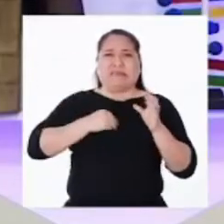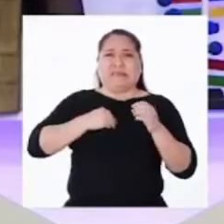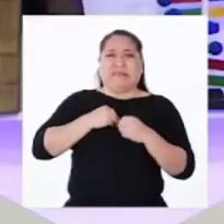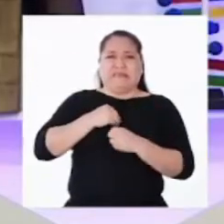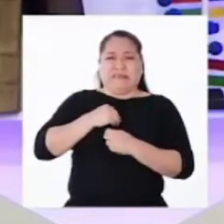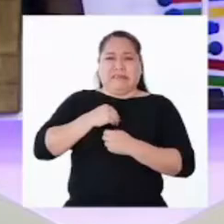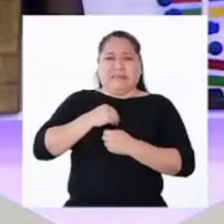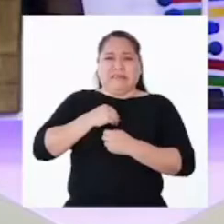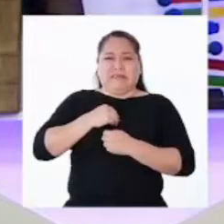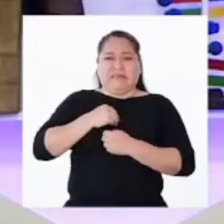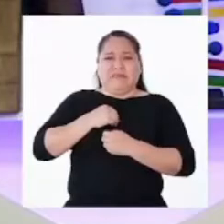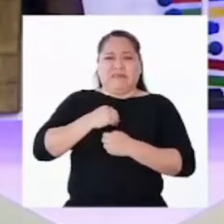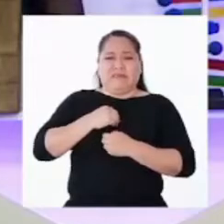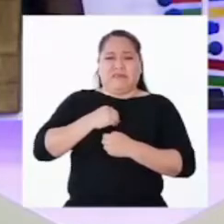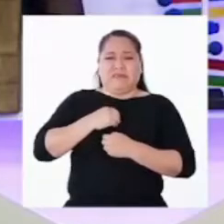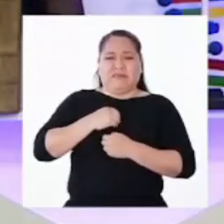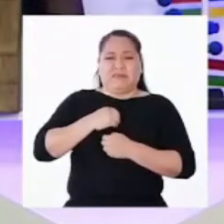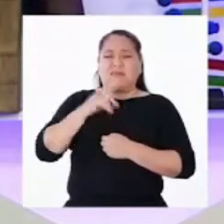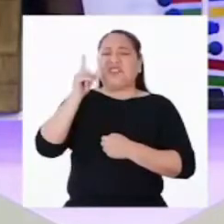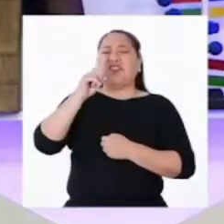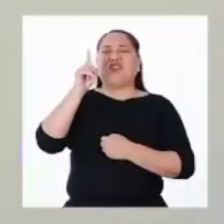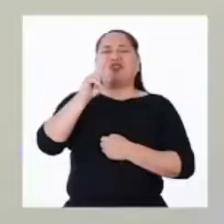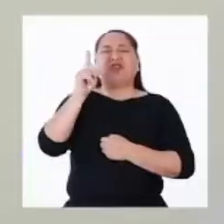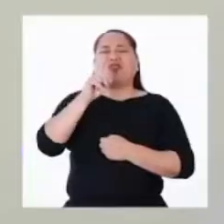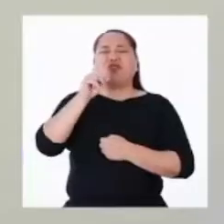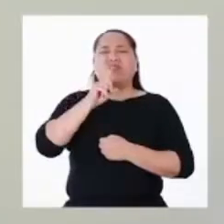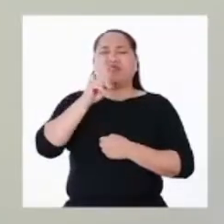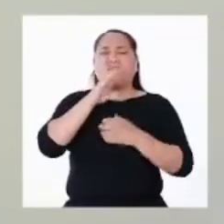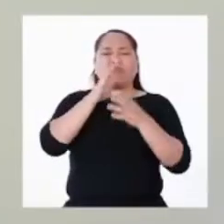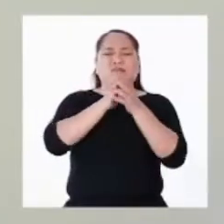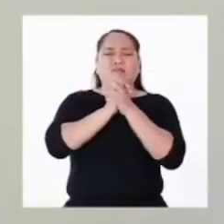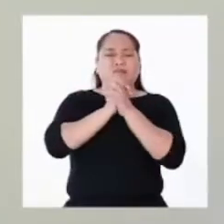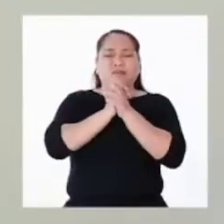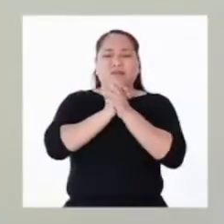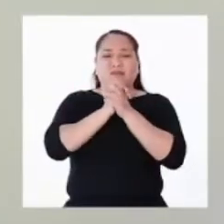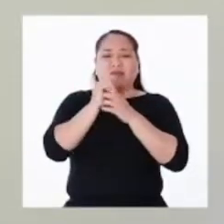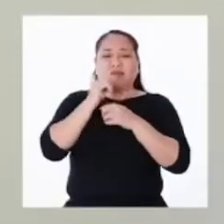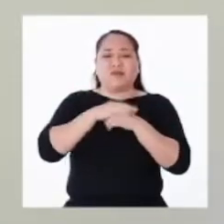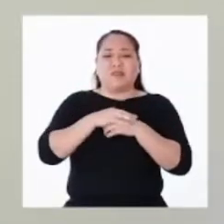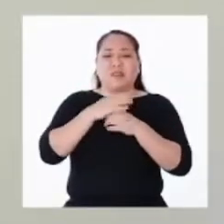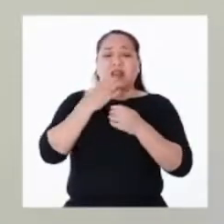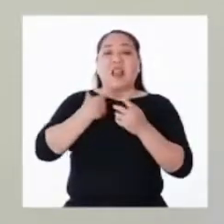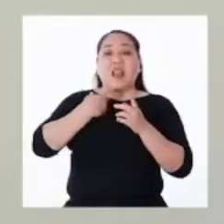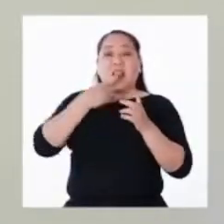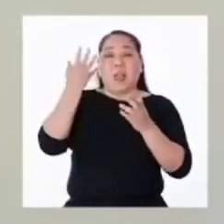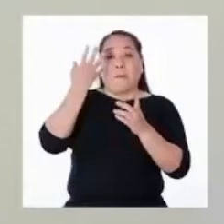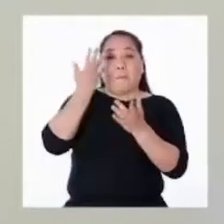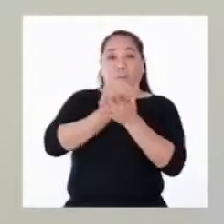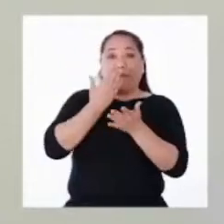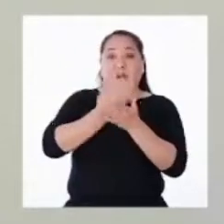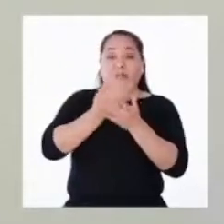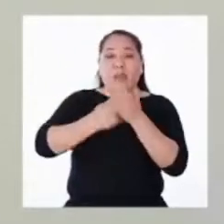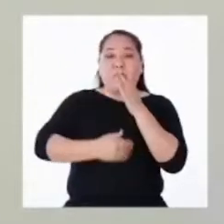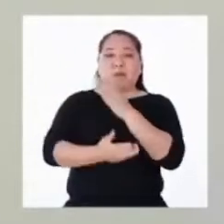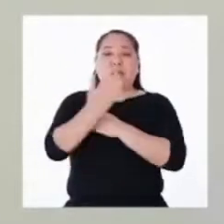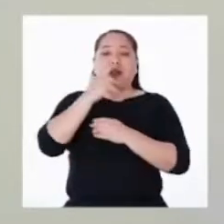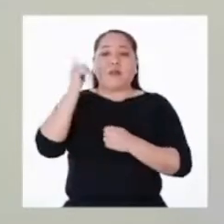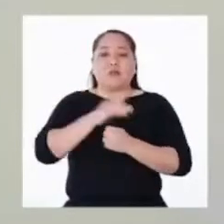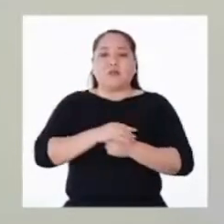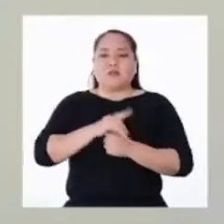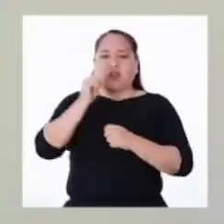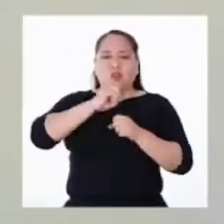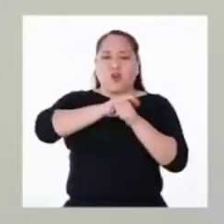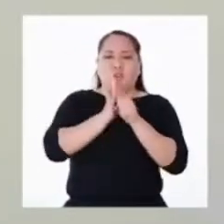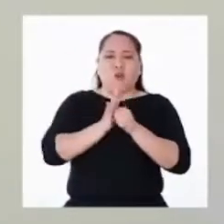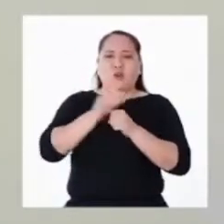Compañera, no me digas que te has contagiado. Ay, no, compañero. Me hice una prueba en la mañana y no